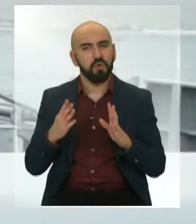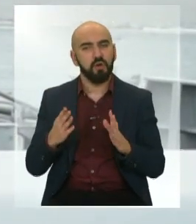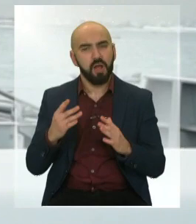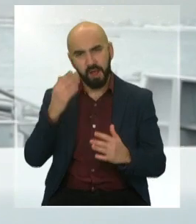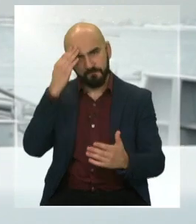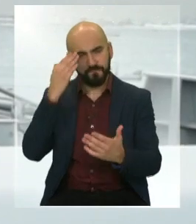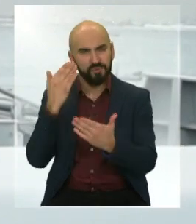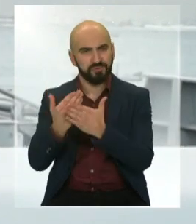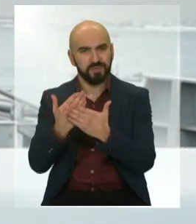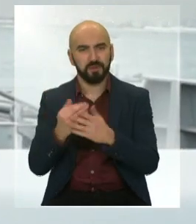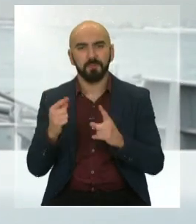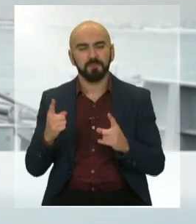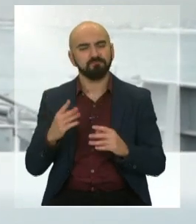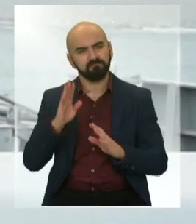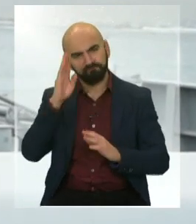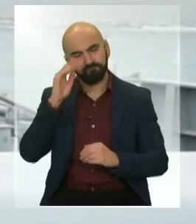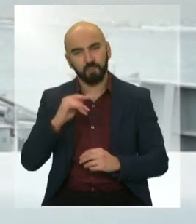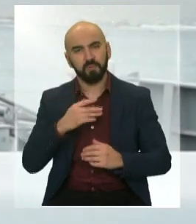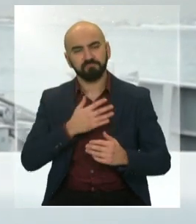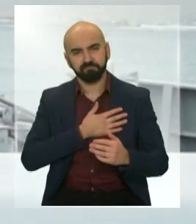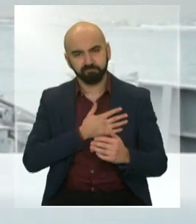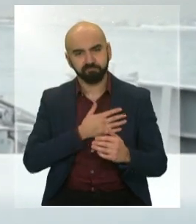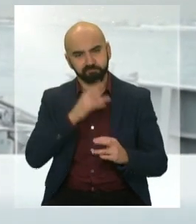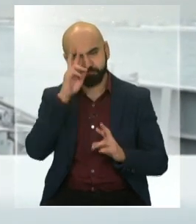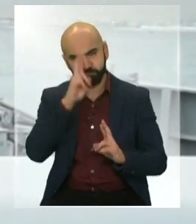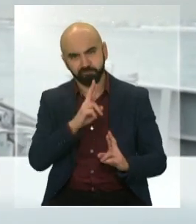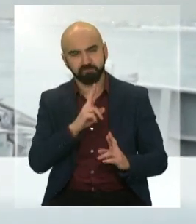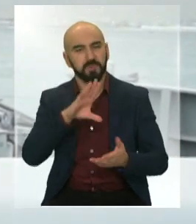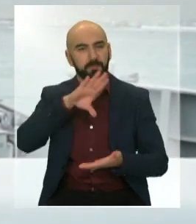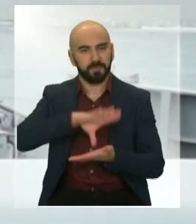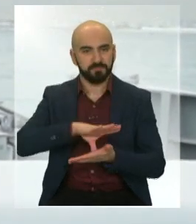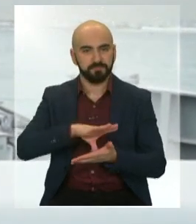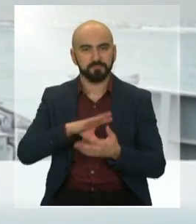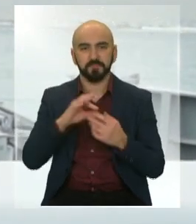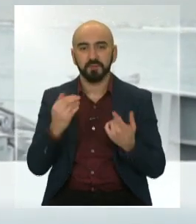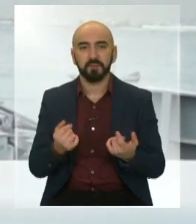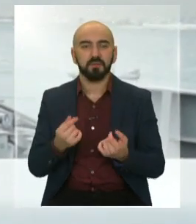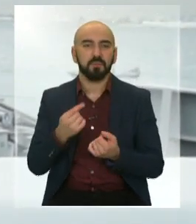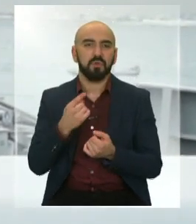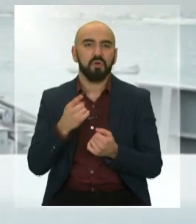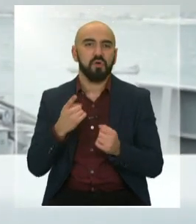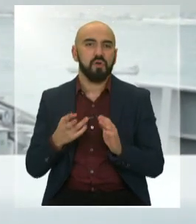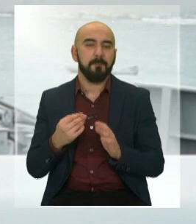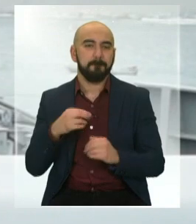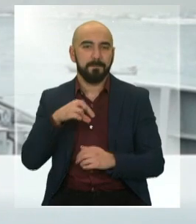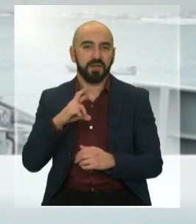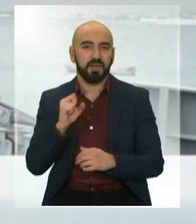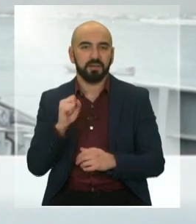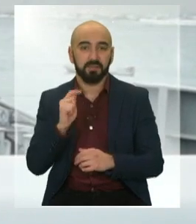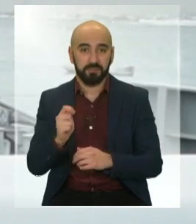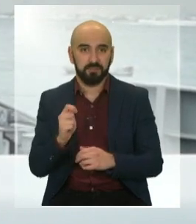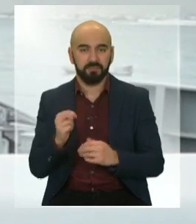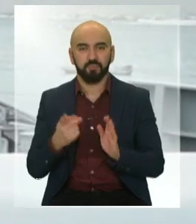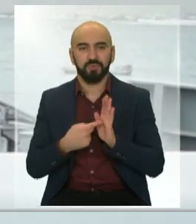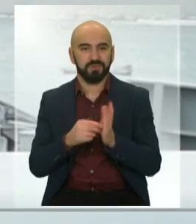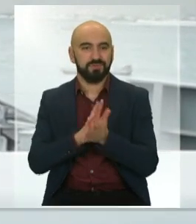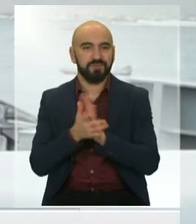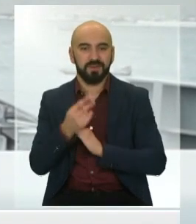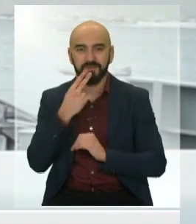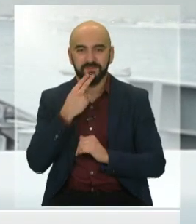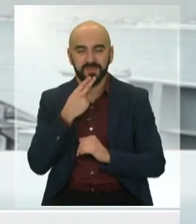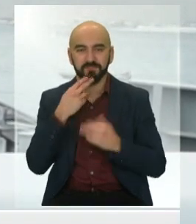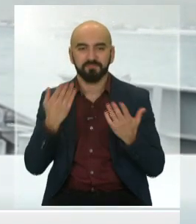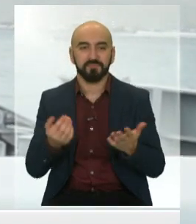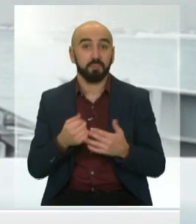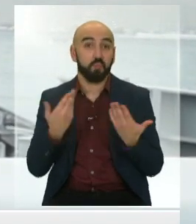de patriotismo, de compromiso, de probidad que mostró Prats durante toda su vida, los desafíos del presente y del futuro. Por